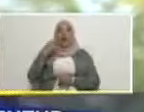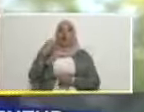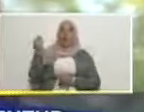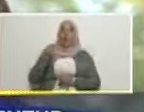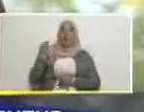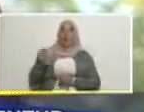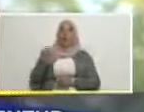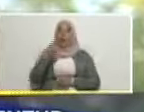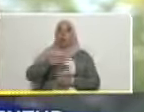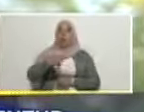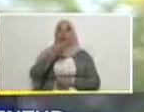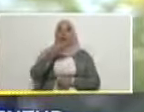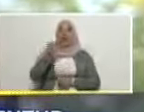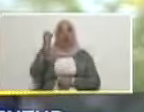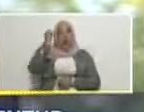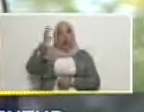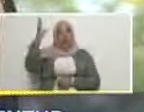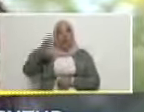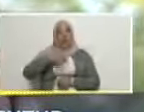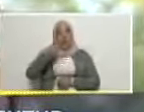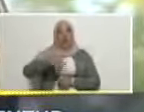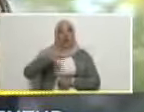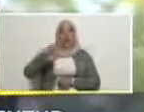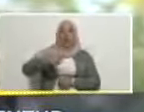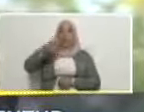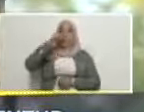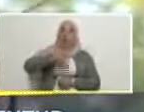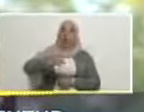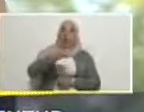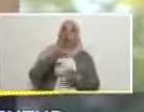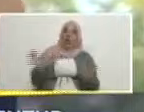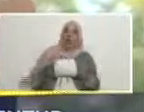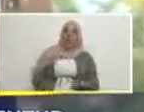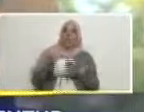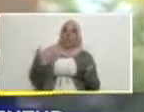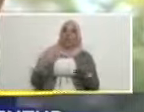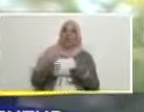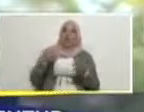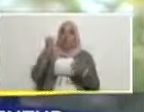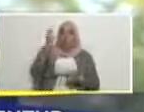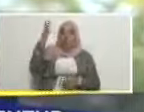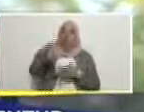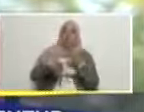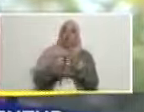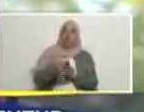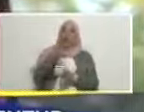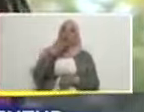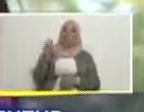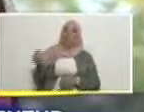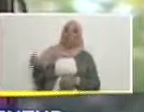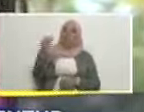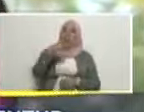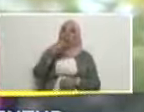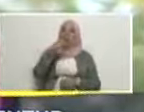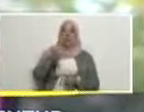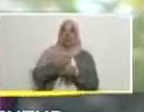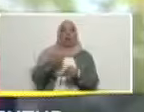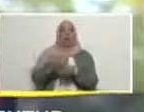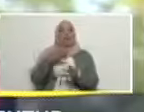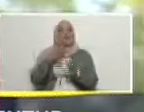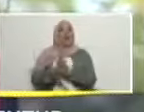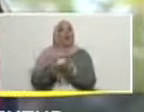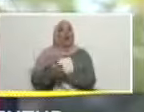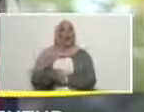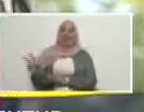tiene grandes capacidades y siempre necesita un impulso para que esa capacidad llegue mucho más lejos. Y eso es lo que significa